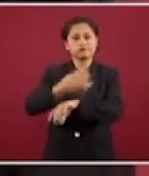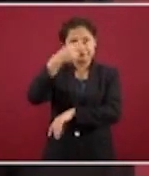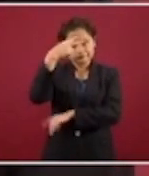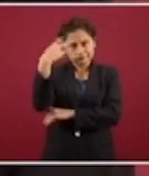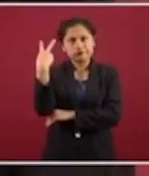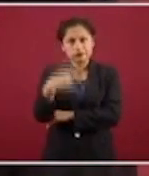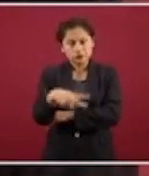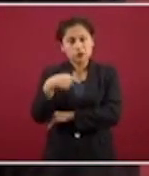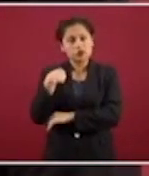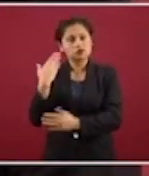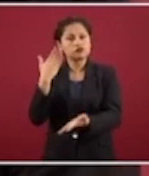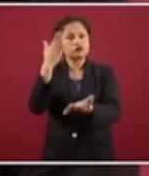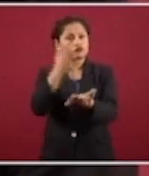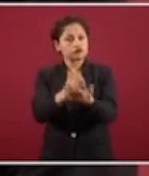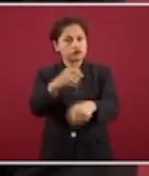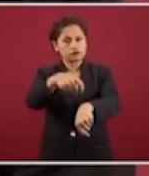a las 11 horas,